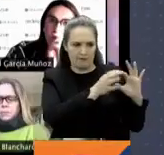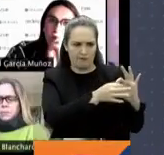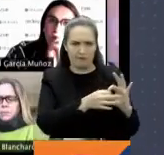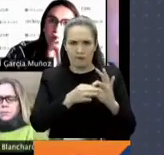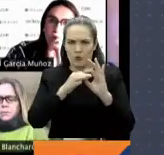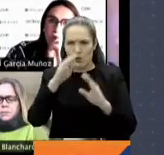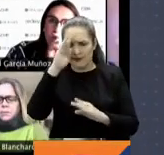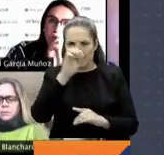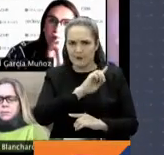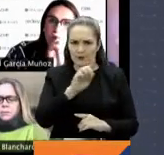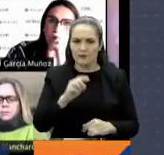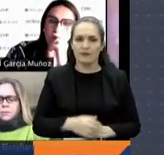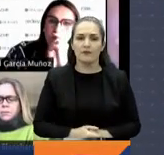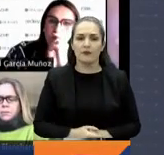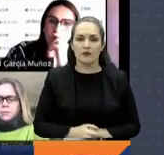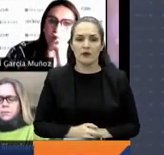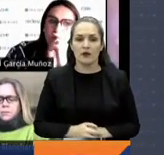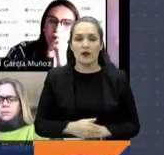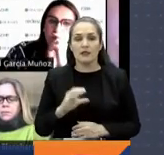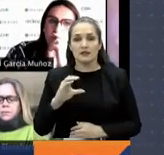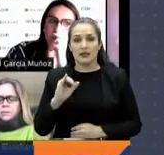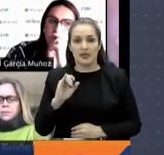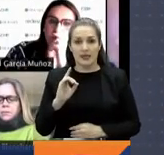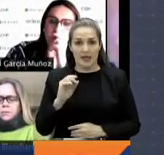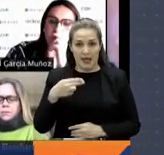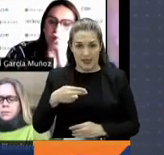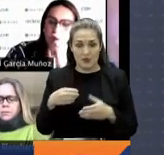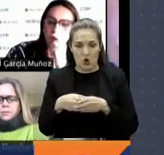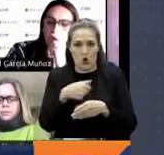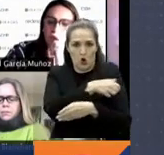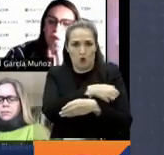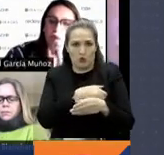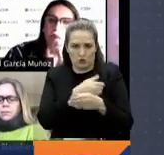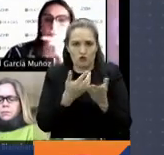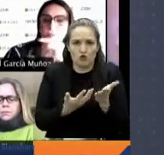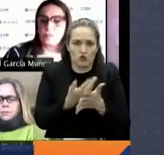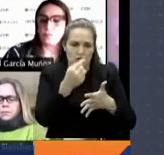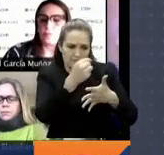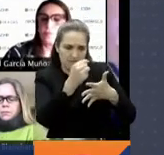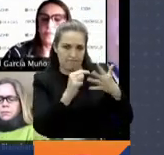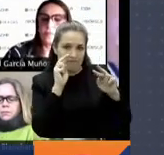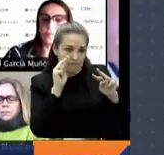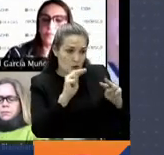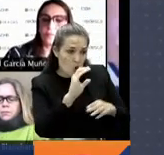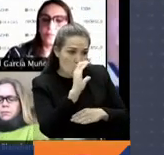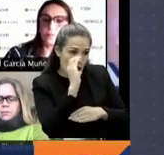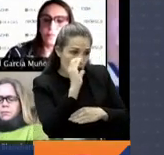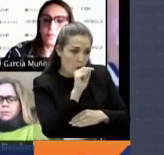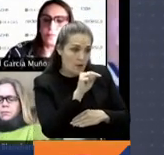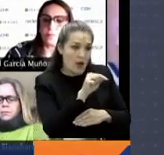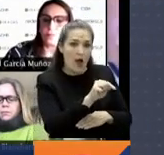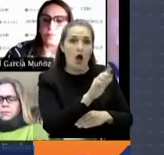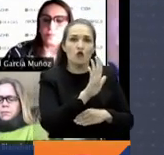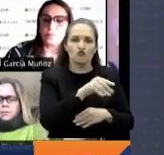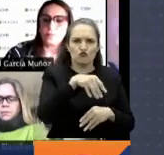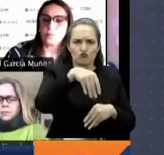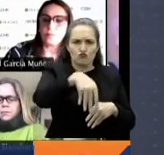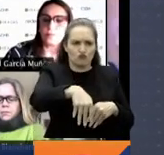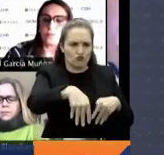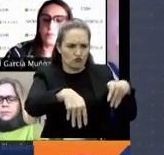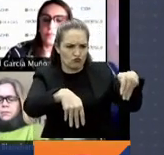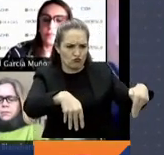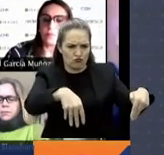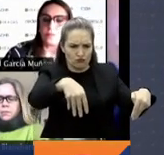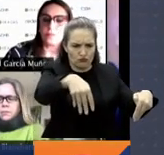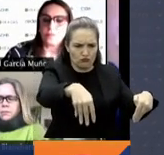La Comisión ha hecho una serie de consideraciones. Pudo observar que las consecuencias de ciertos cortes de ruta en Colombia han